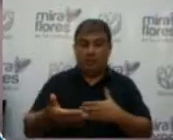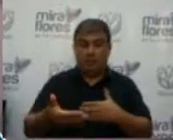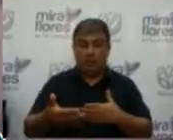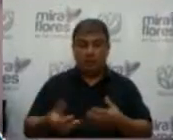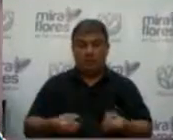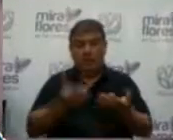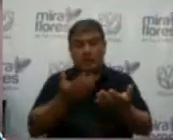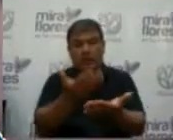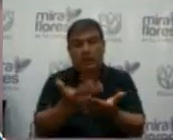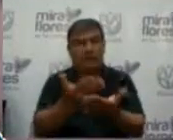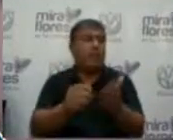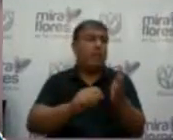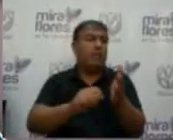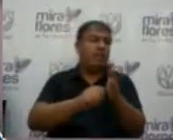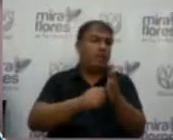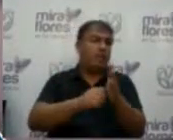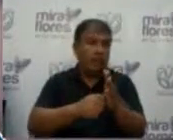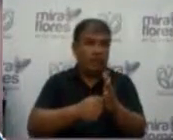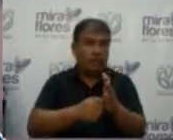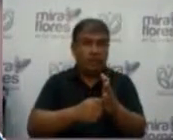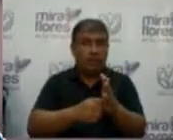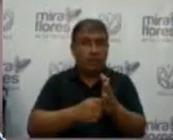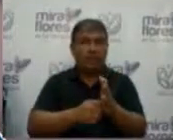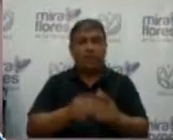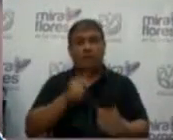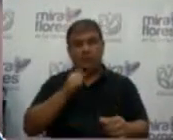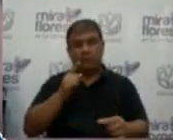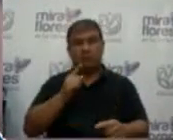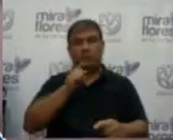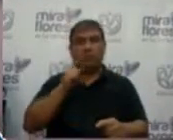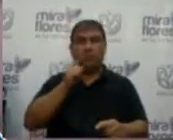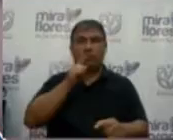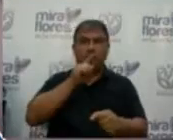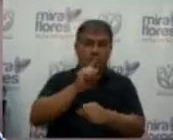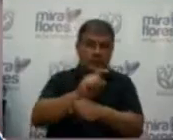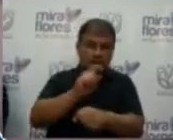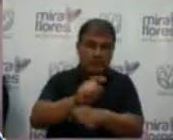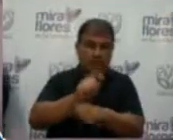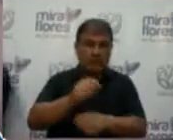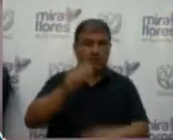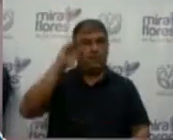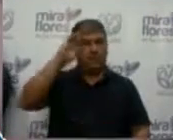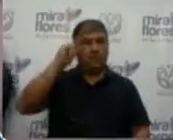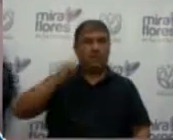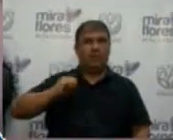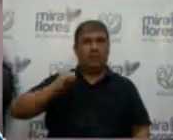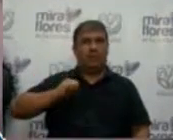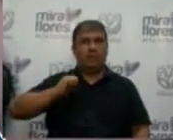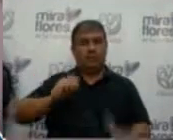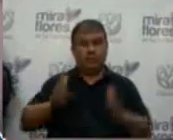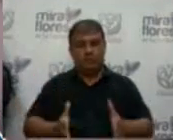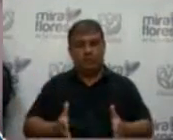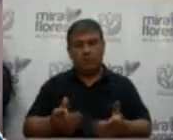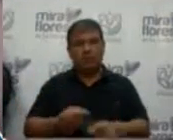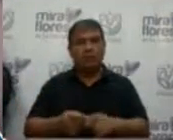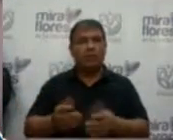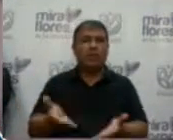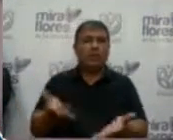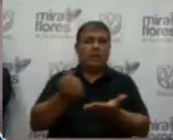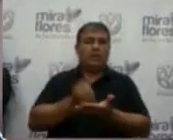esta entrega de las llaves, ese compromiso de capacitación a los serenos, porque el hecho de recibir